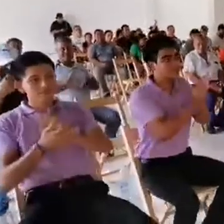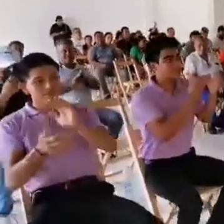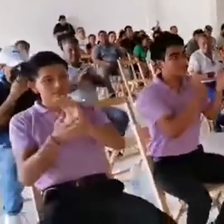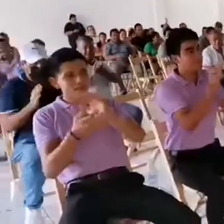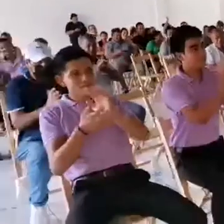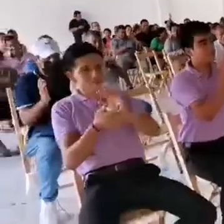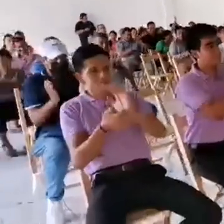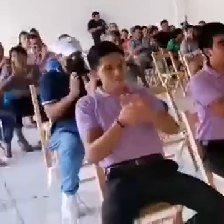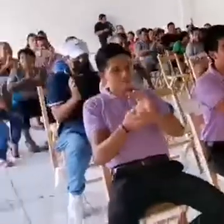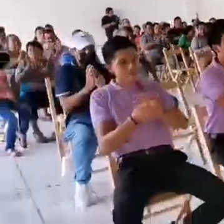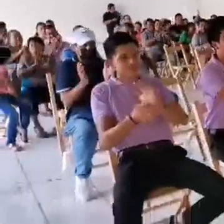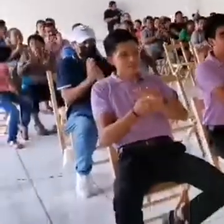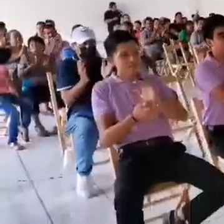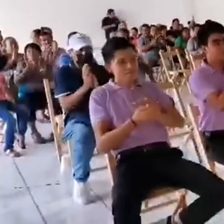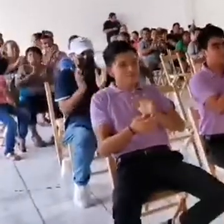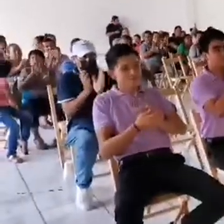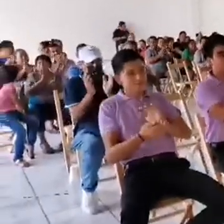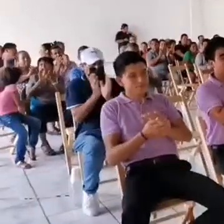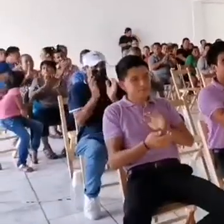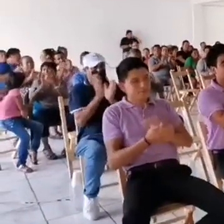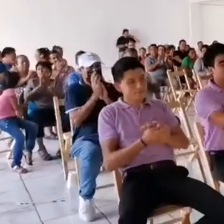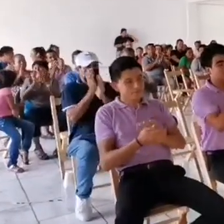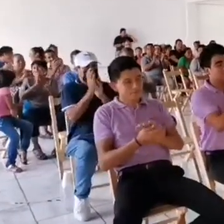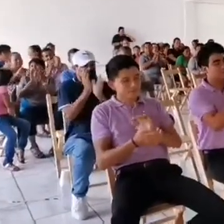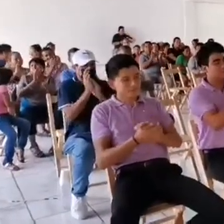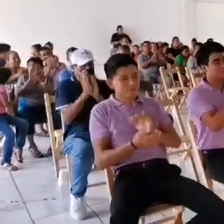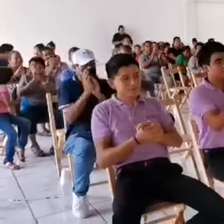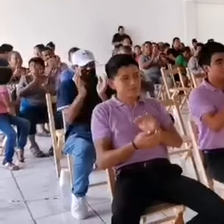59%. Robo a pasajero de vehículo,